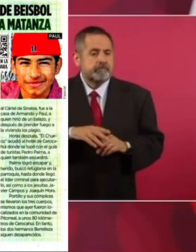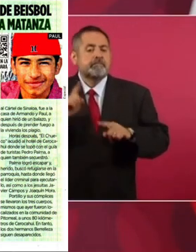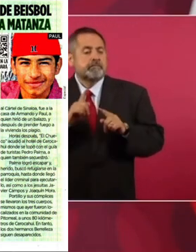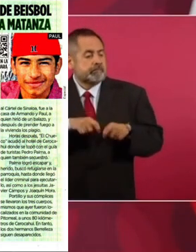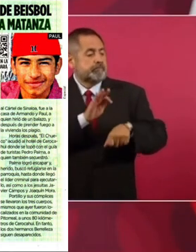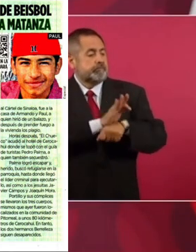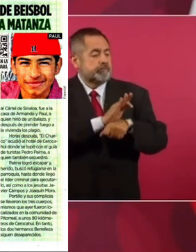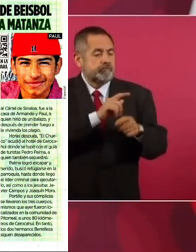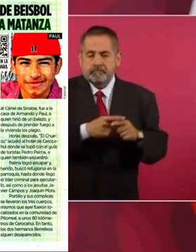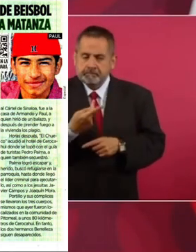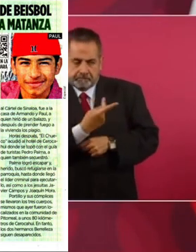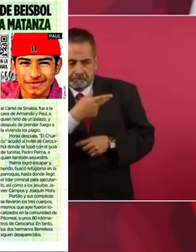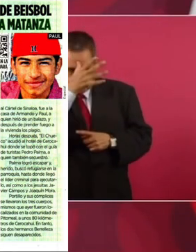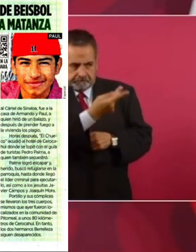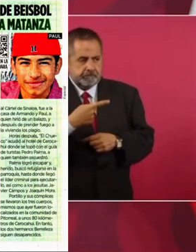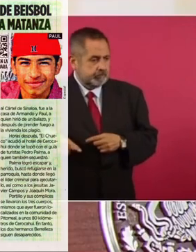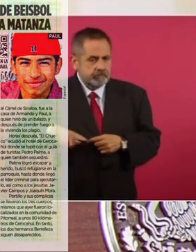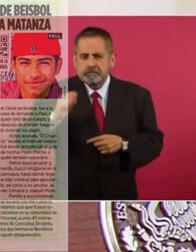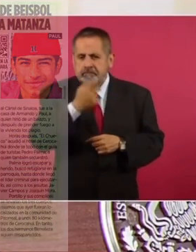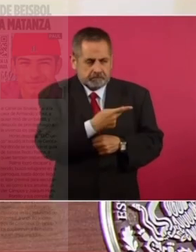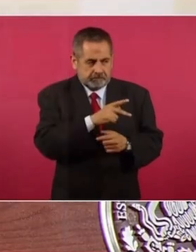protección, arreglos, acuerdos.